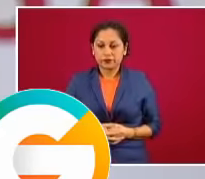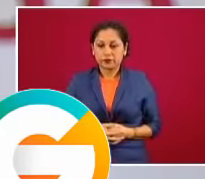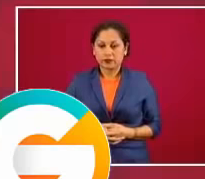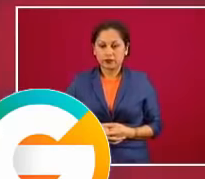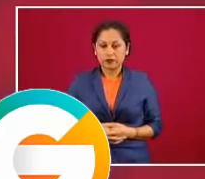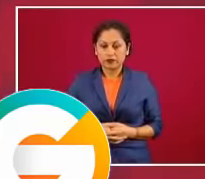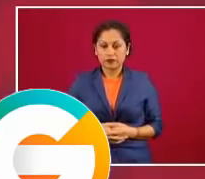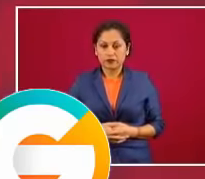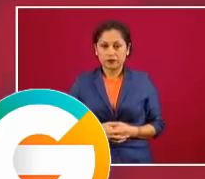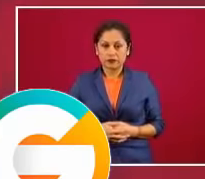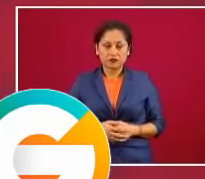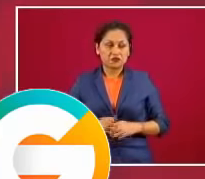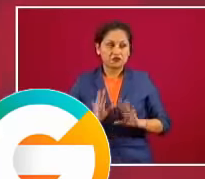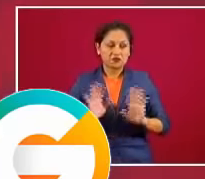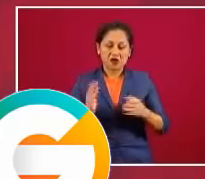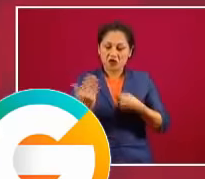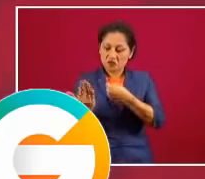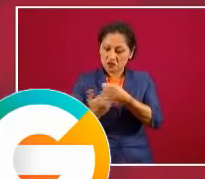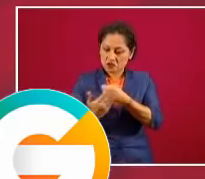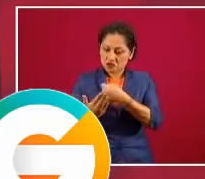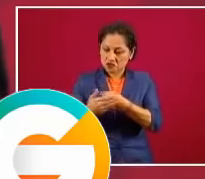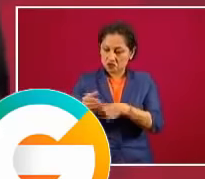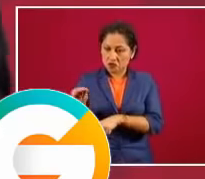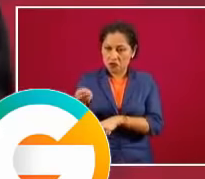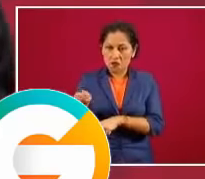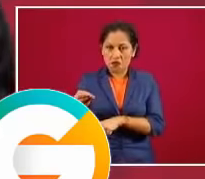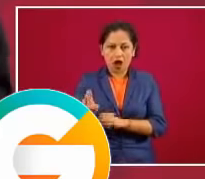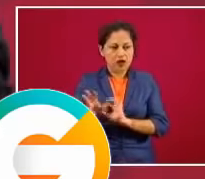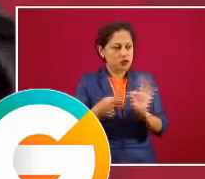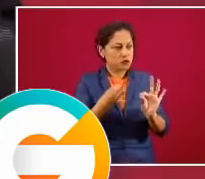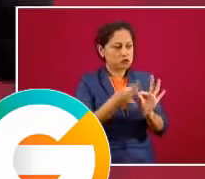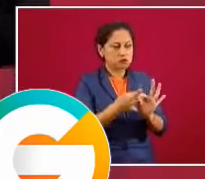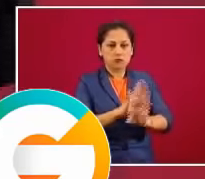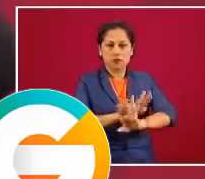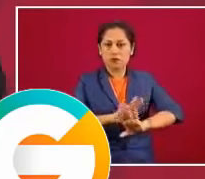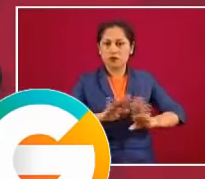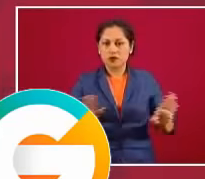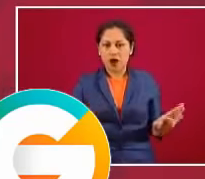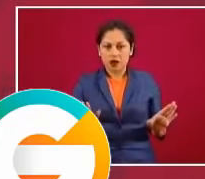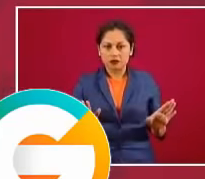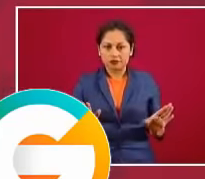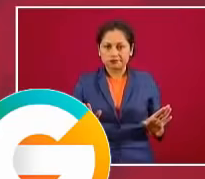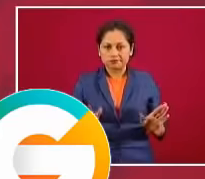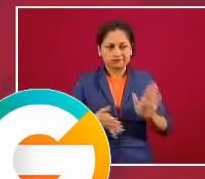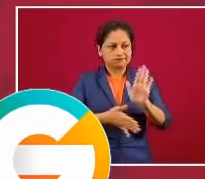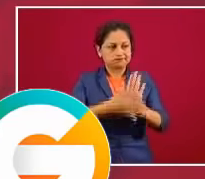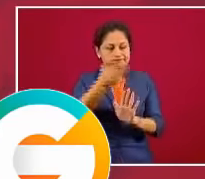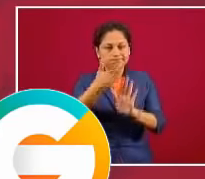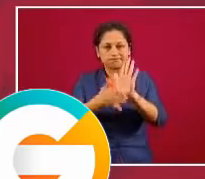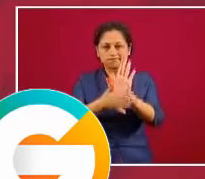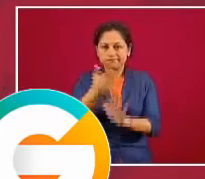pues ya terminado en mayo de rehabilitar, reforzado,